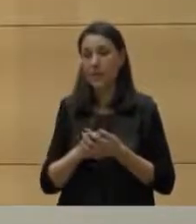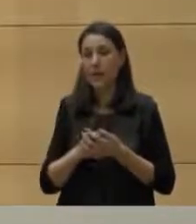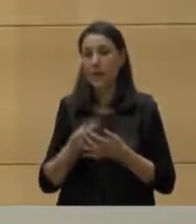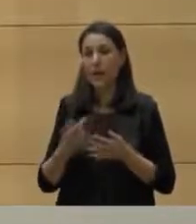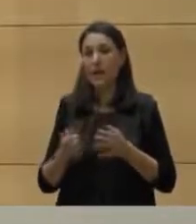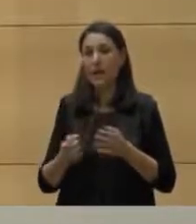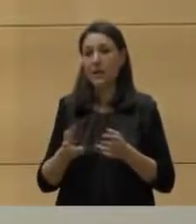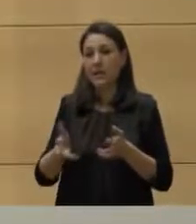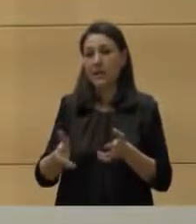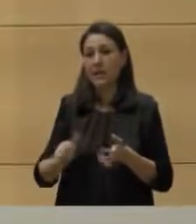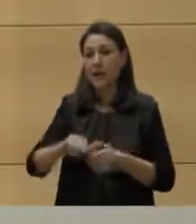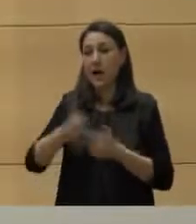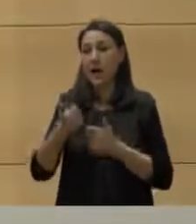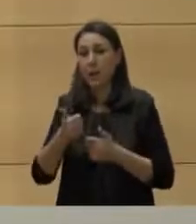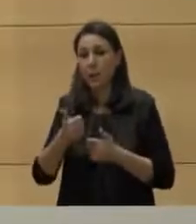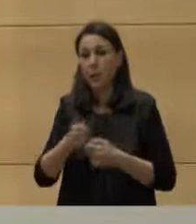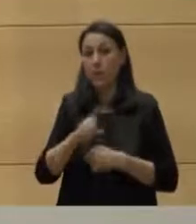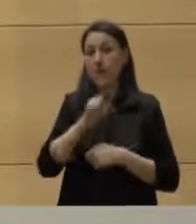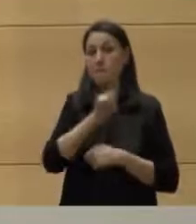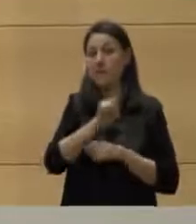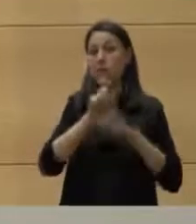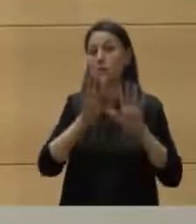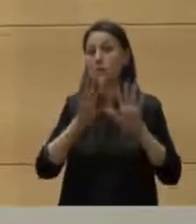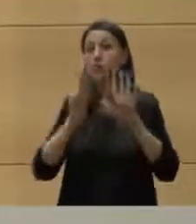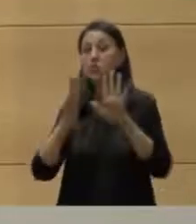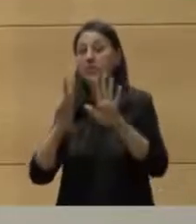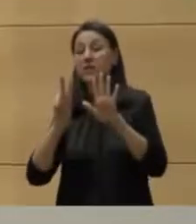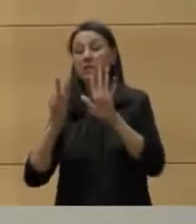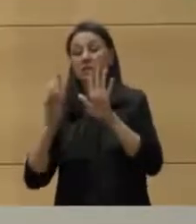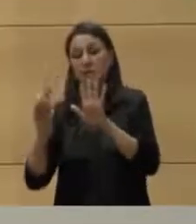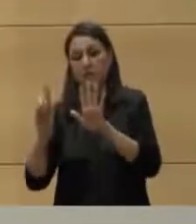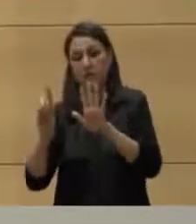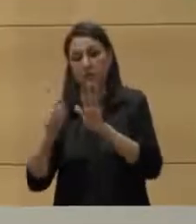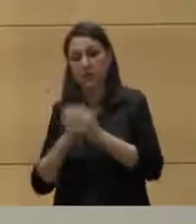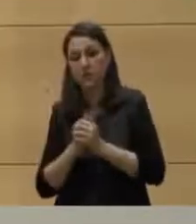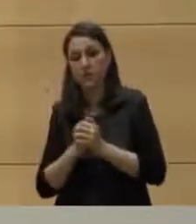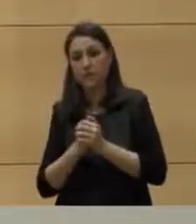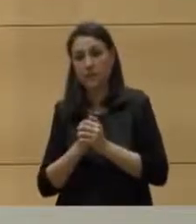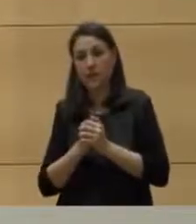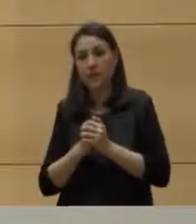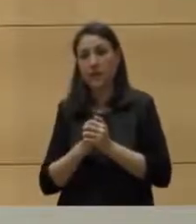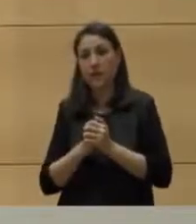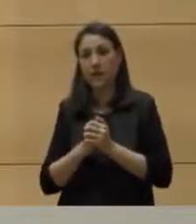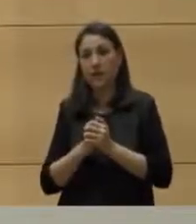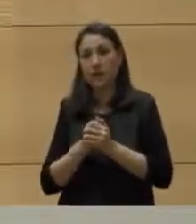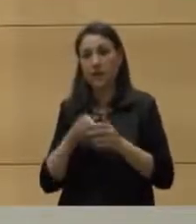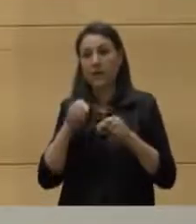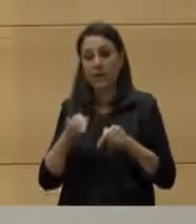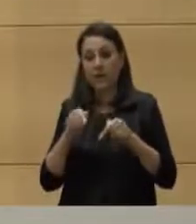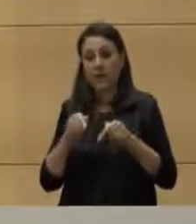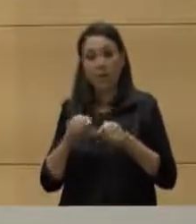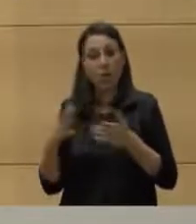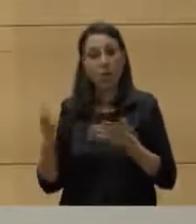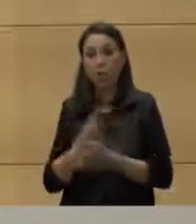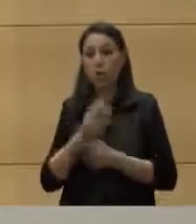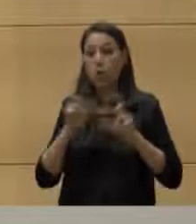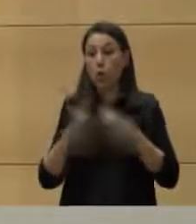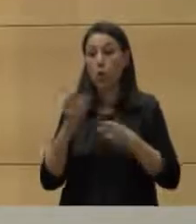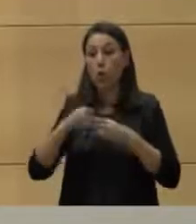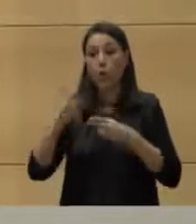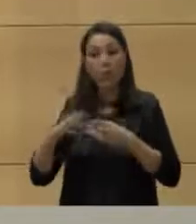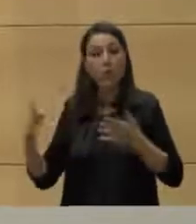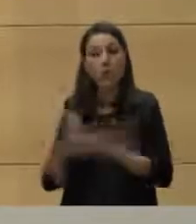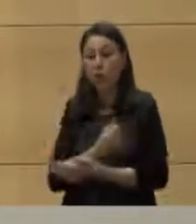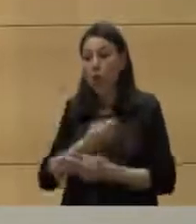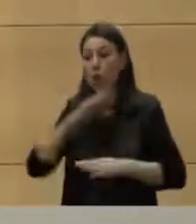de diciembre de 1976, que es un pie forzado al cual se tienen que someter los partidos que